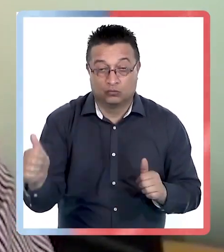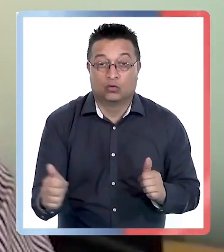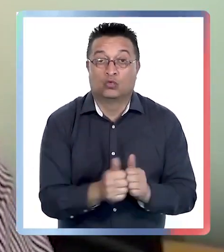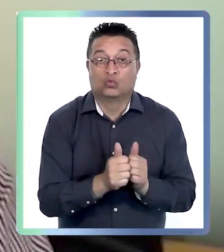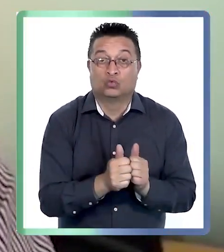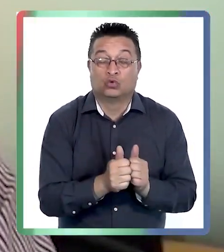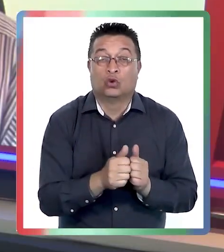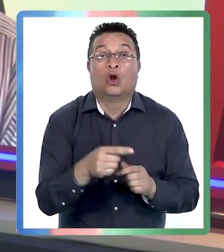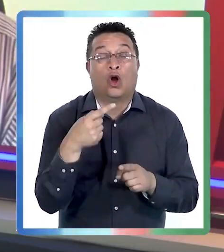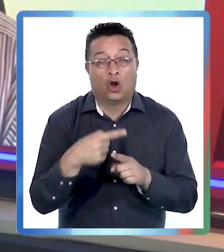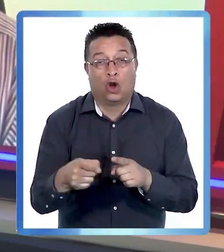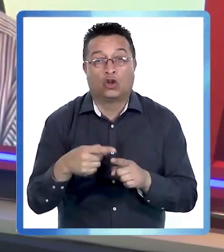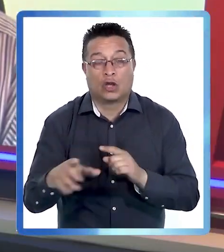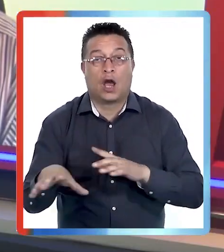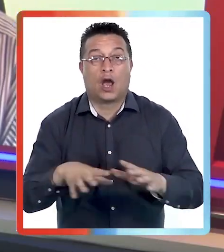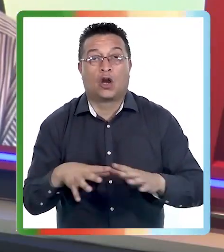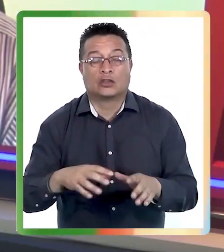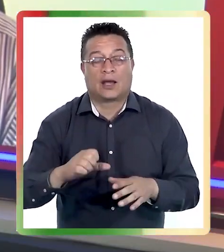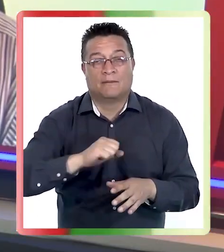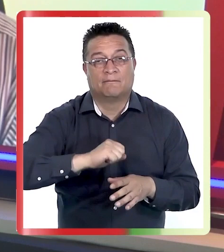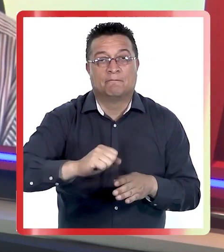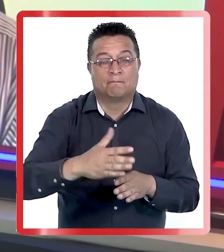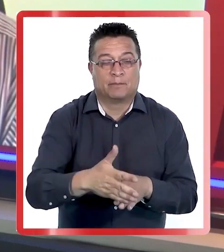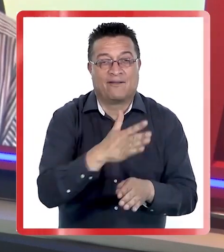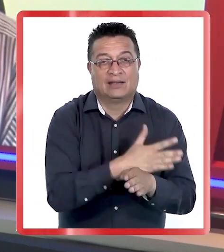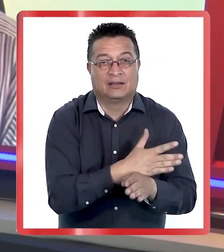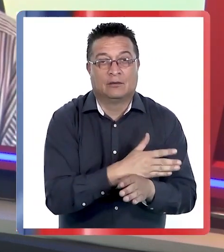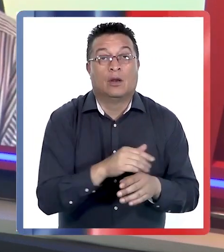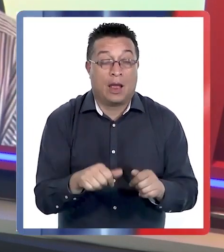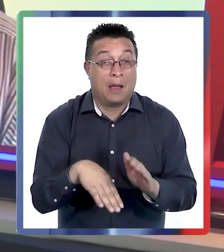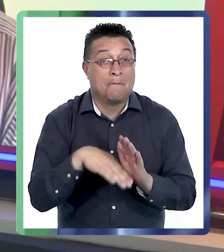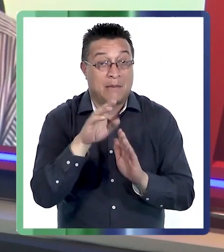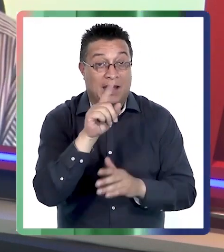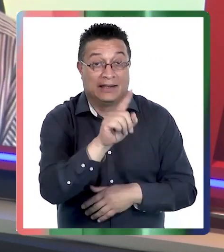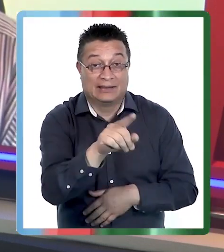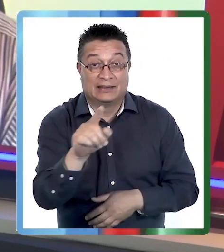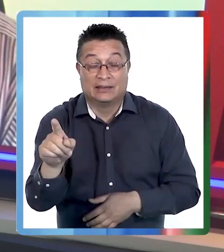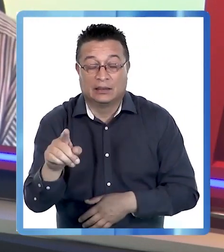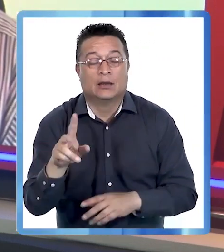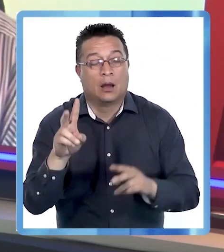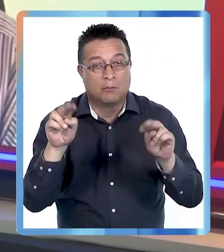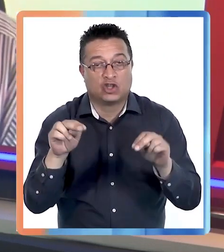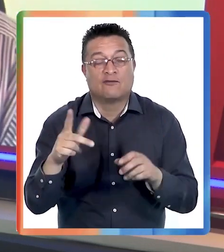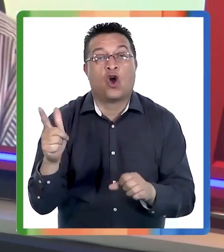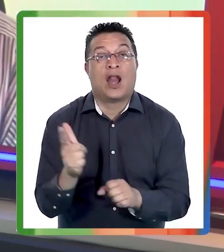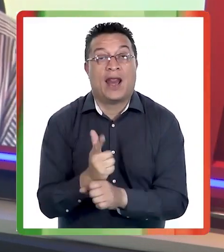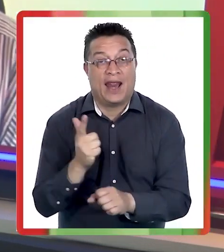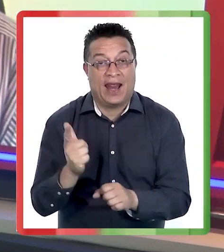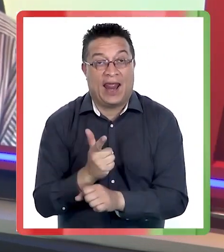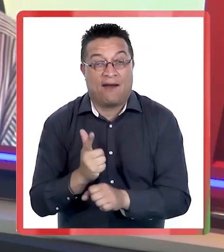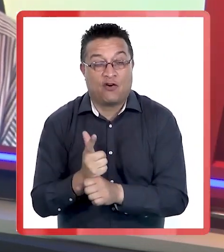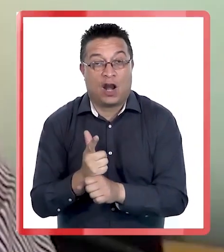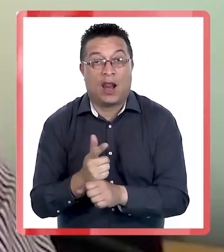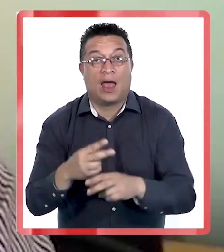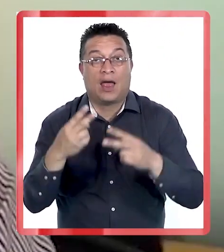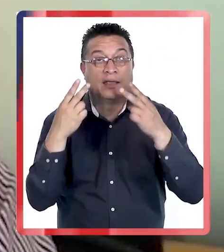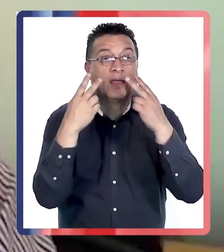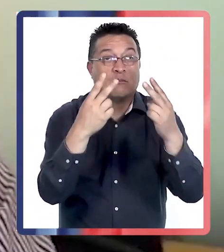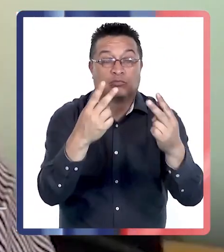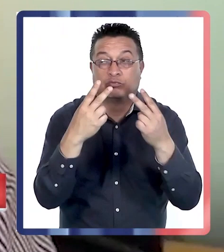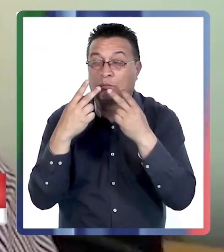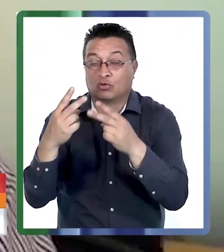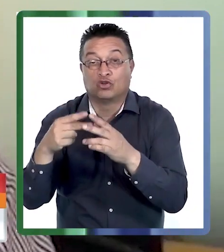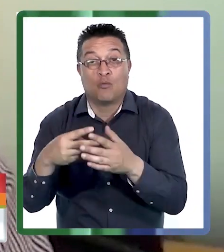conlleva otro elemento preventivo, sobre todo aquellos que por razones también laborales de